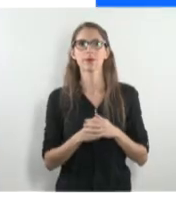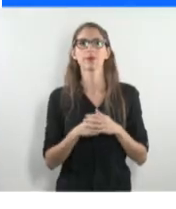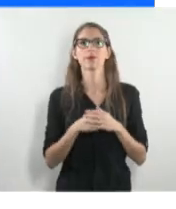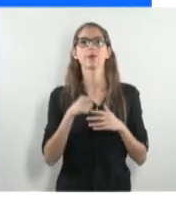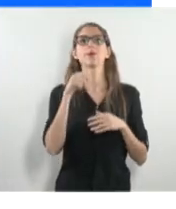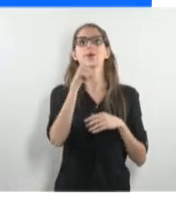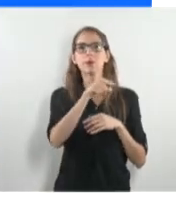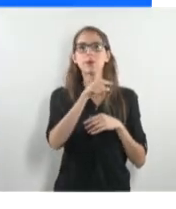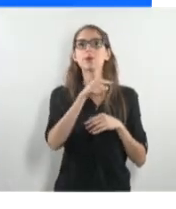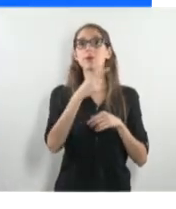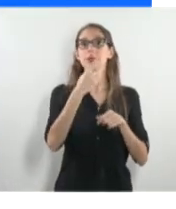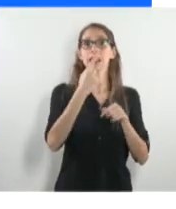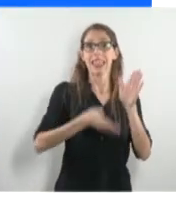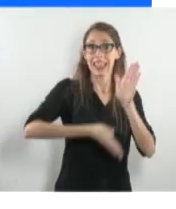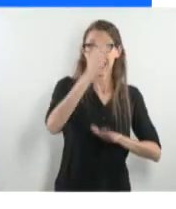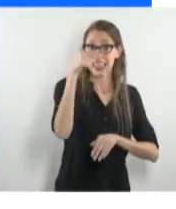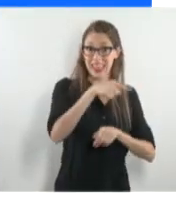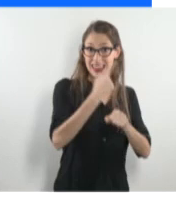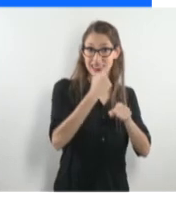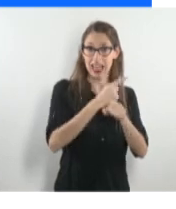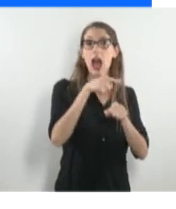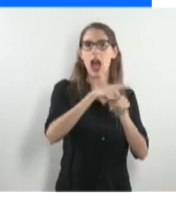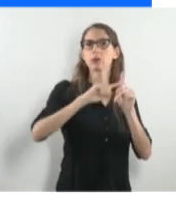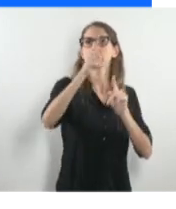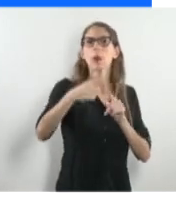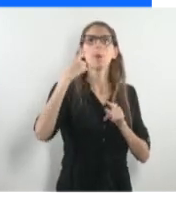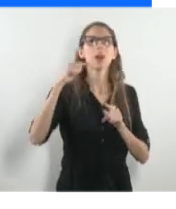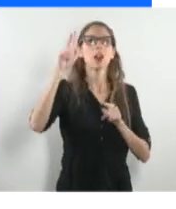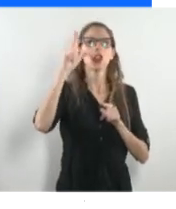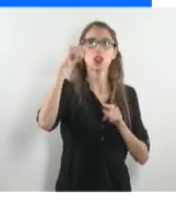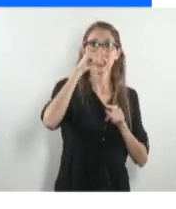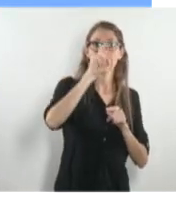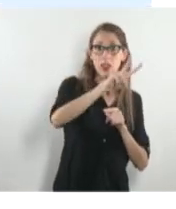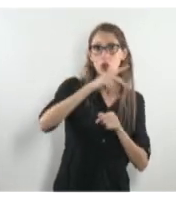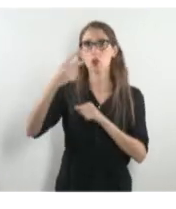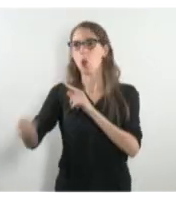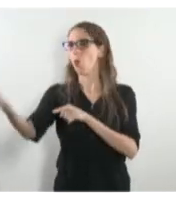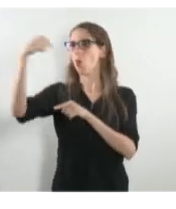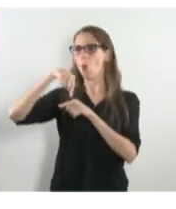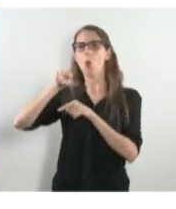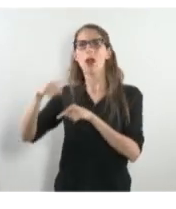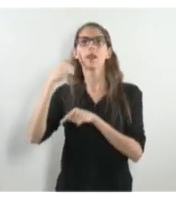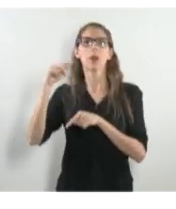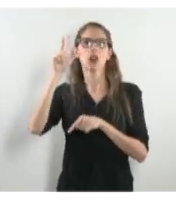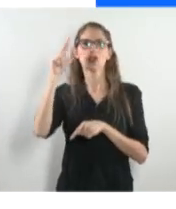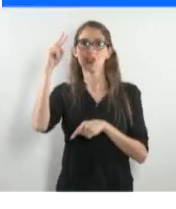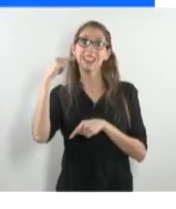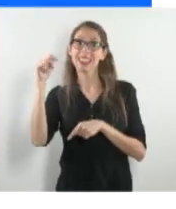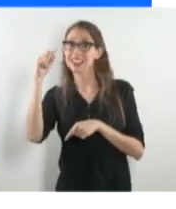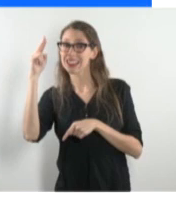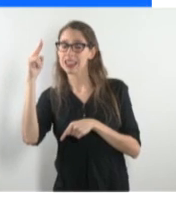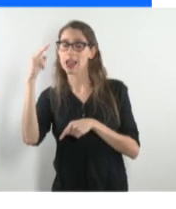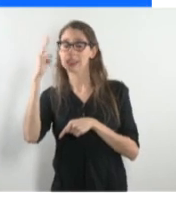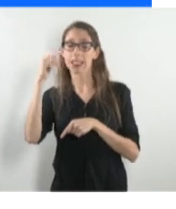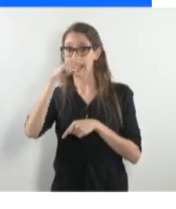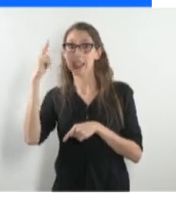La ida es de 1872, la vuelta es de 1879, y si bien las dos partes